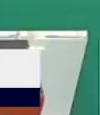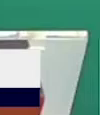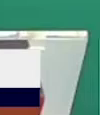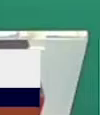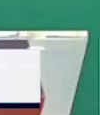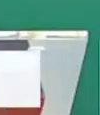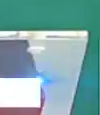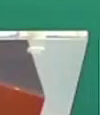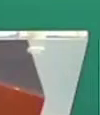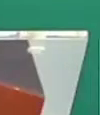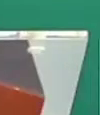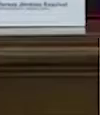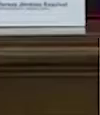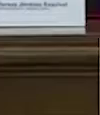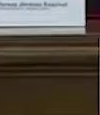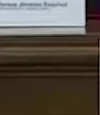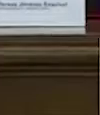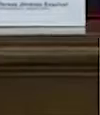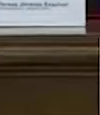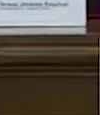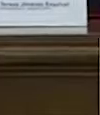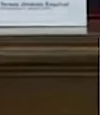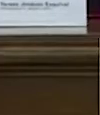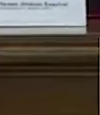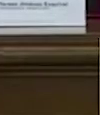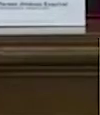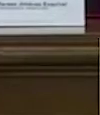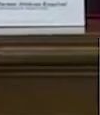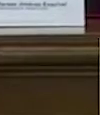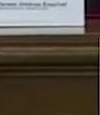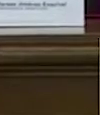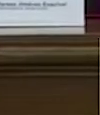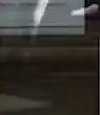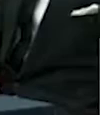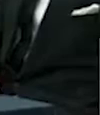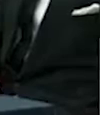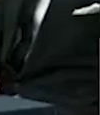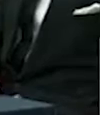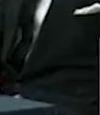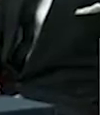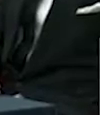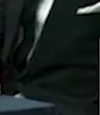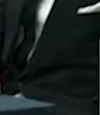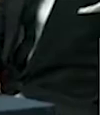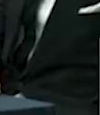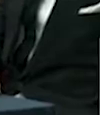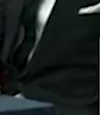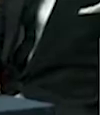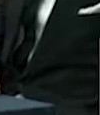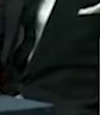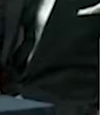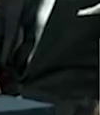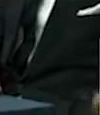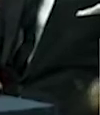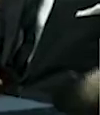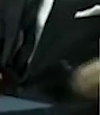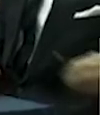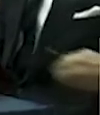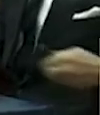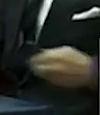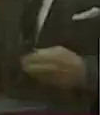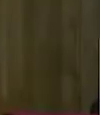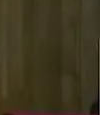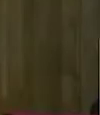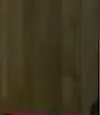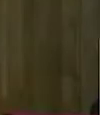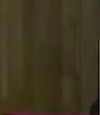como el informe de actividades y el festival por el 445 aniversario de la fundación de aguascalientes otorgando 26 millones